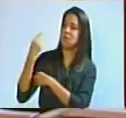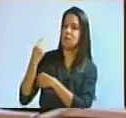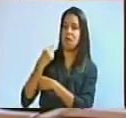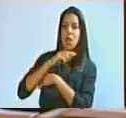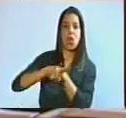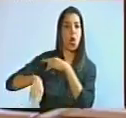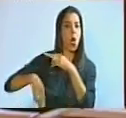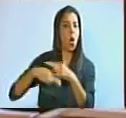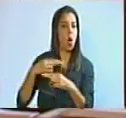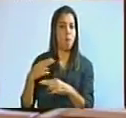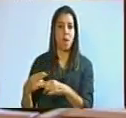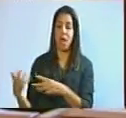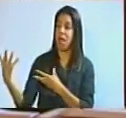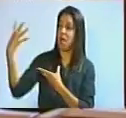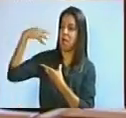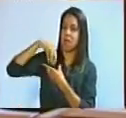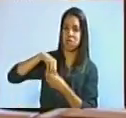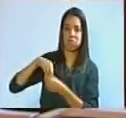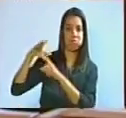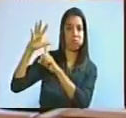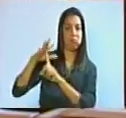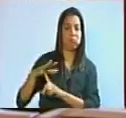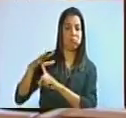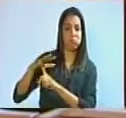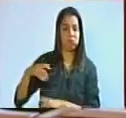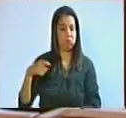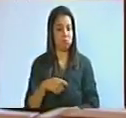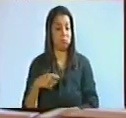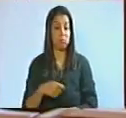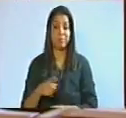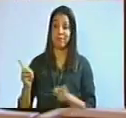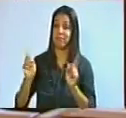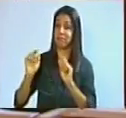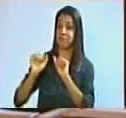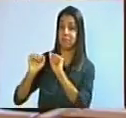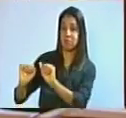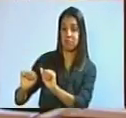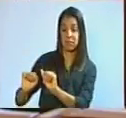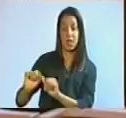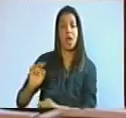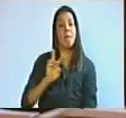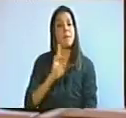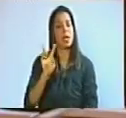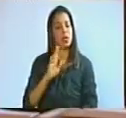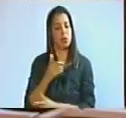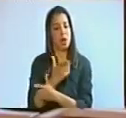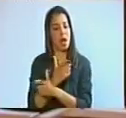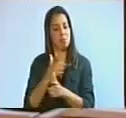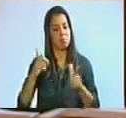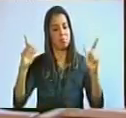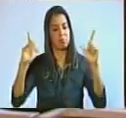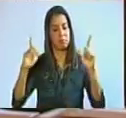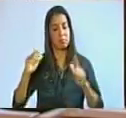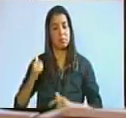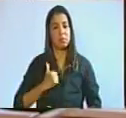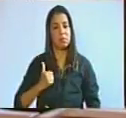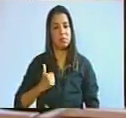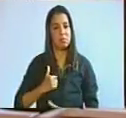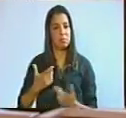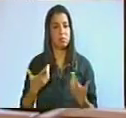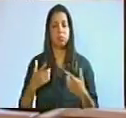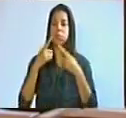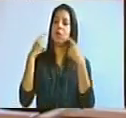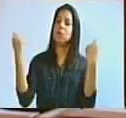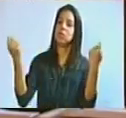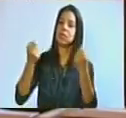actos unilaterales coercitivos que contribuyan a vulnerar la soberanía nacional con la